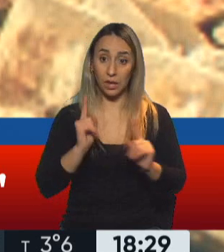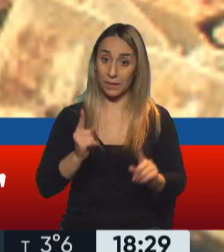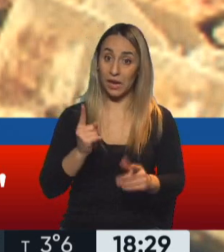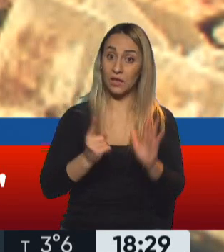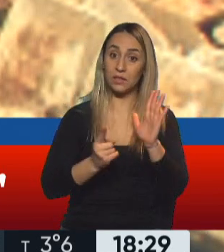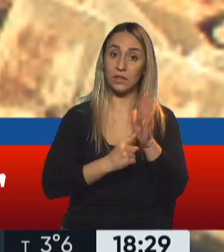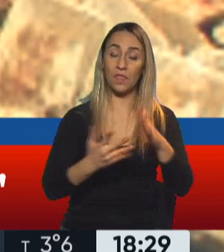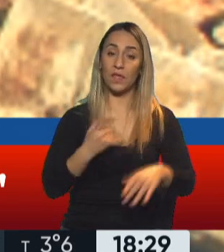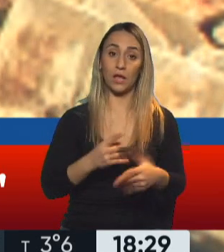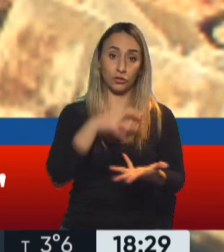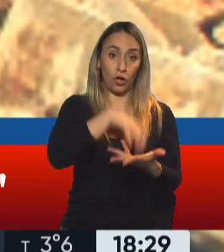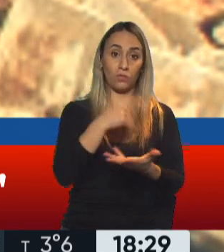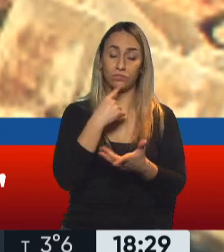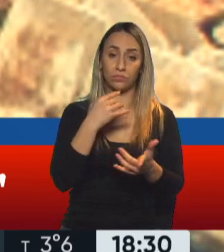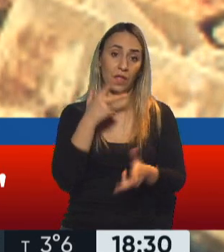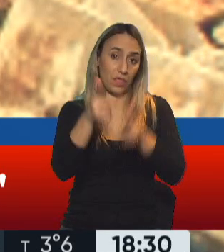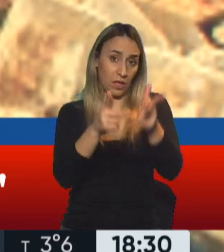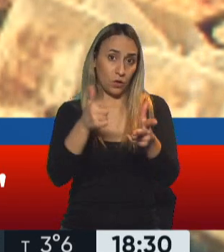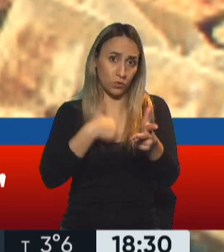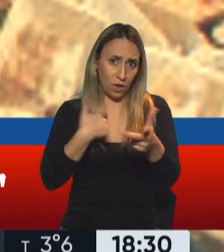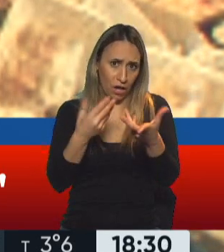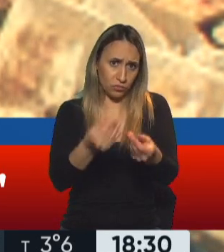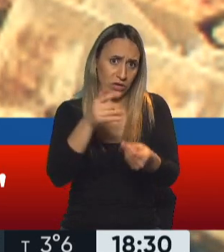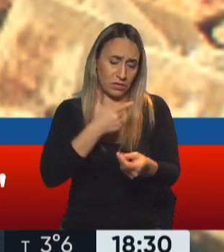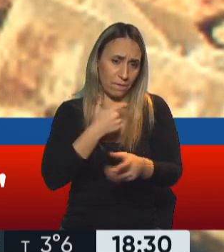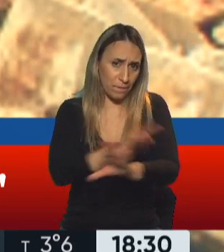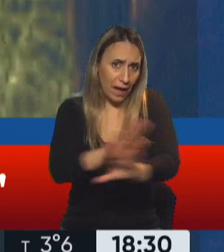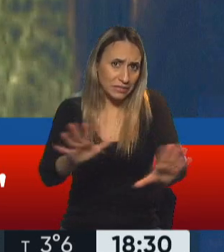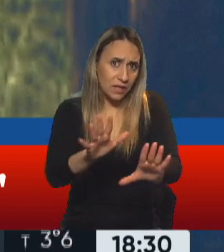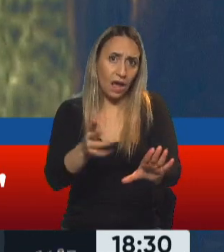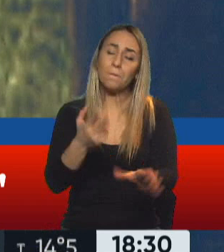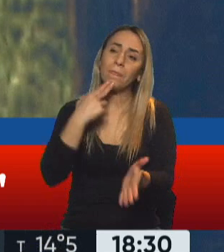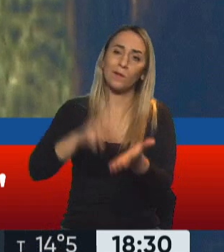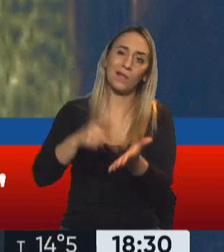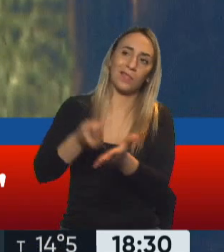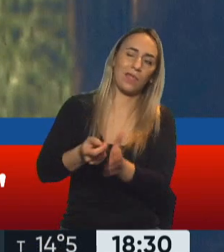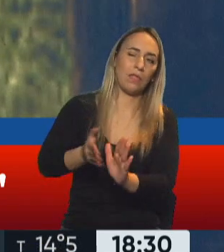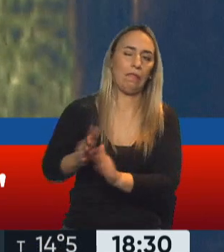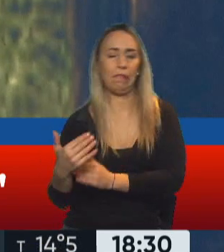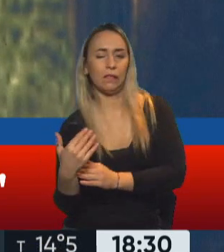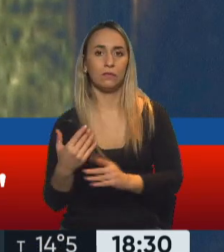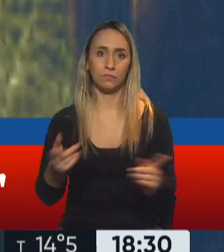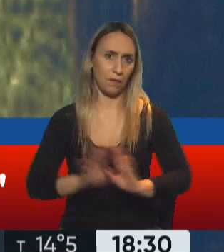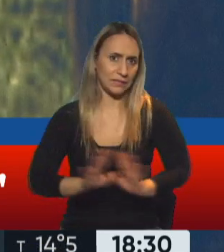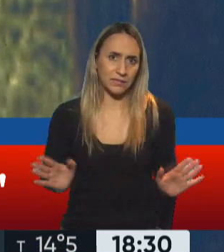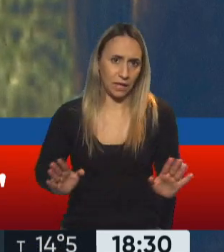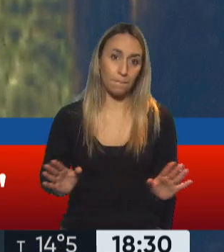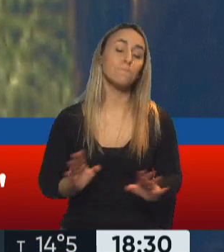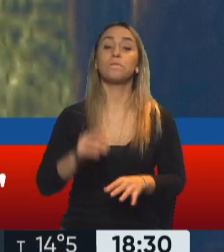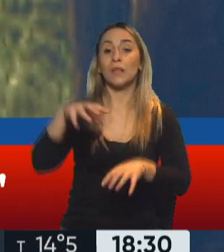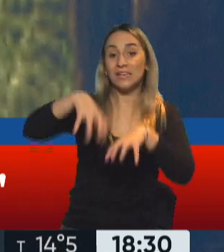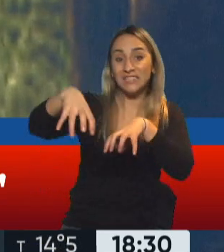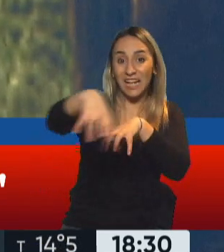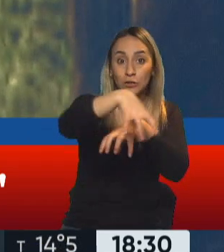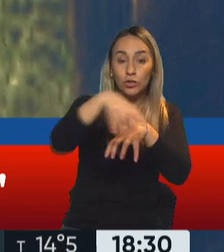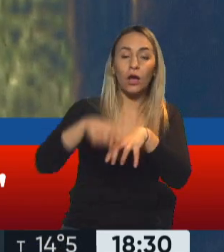Admitió que va a ayudar esta visibilización, sí, de ese tipo de prácticas. Exactamente. Todo aquello que genere excedente a un, sí, sector de manera ilegal y que